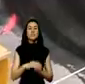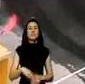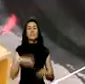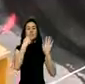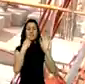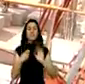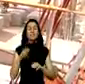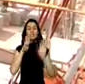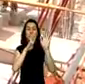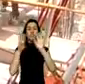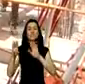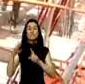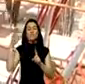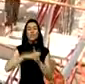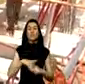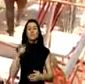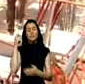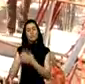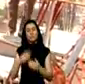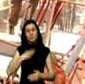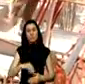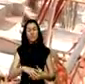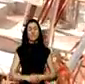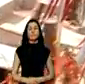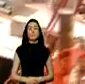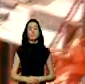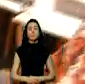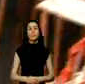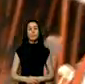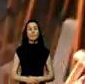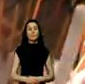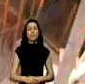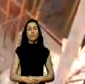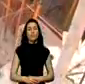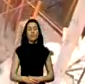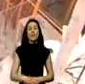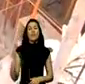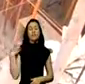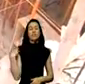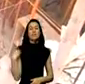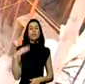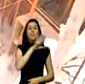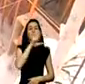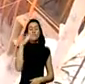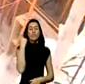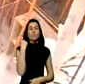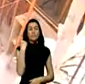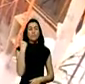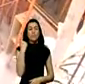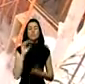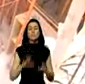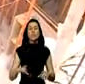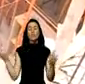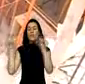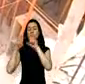de 474 proveedores. La cantidad ha descendido de los 55 millones previstos ya que algunas empresas no se han acogido